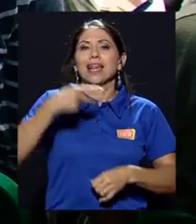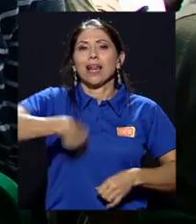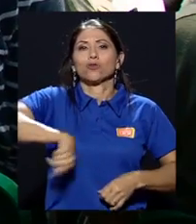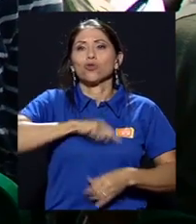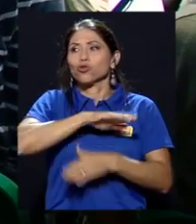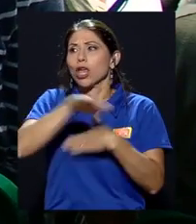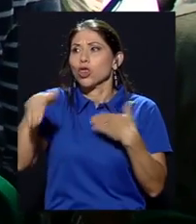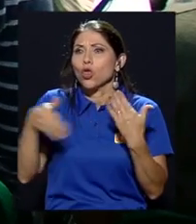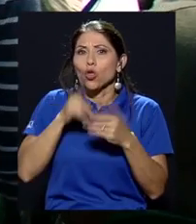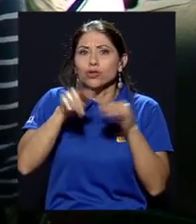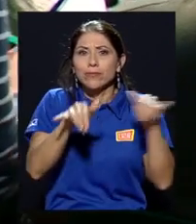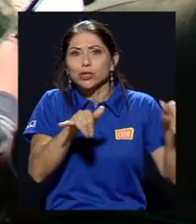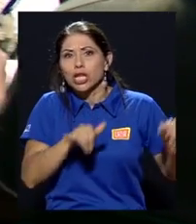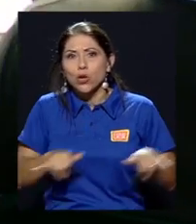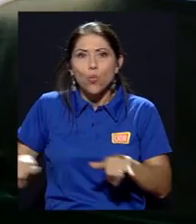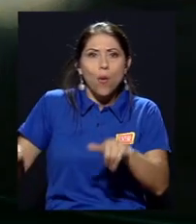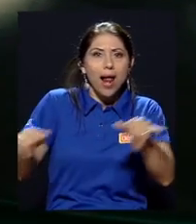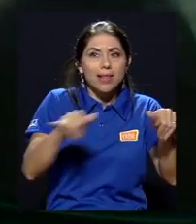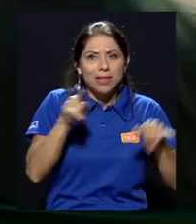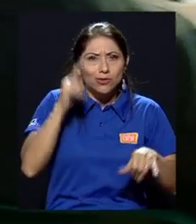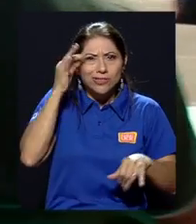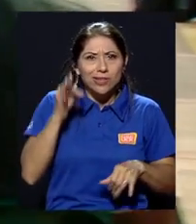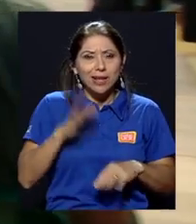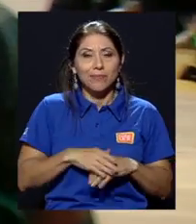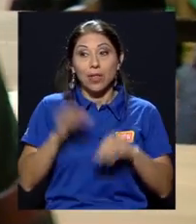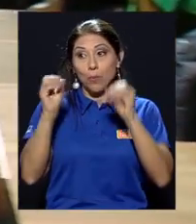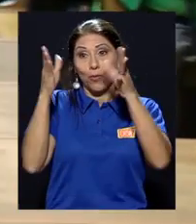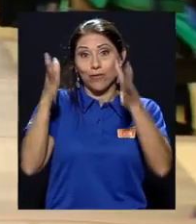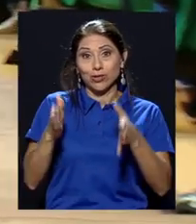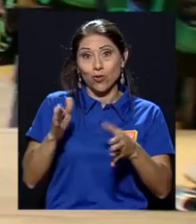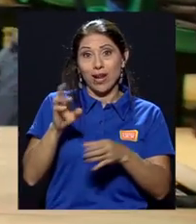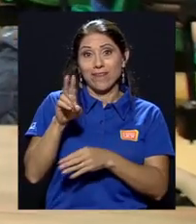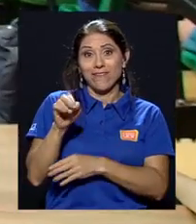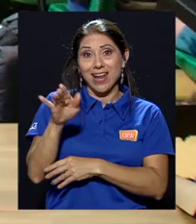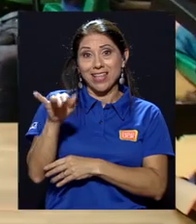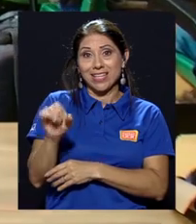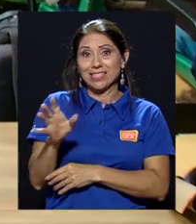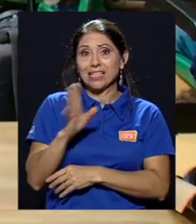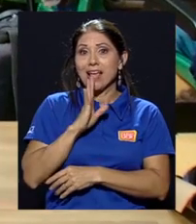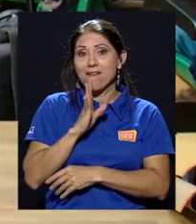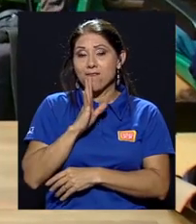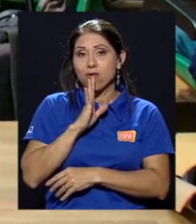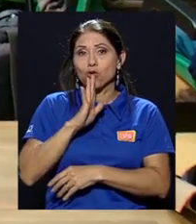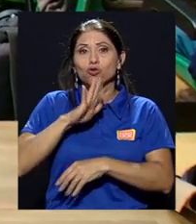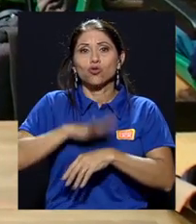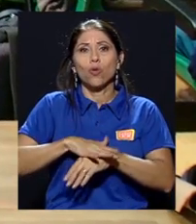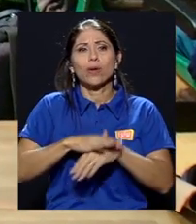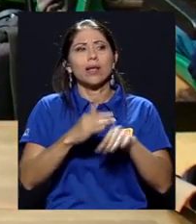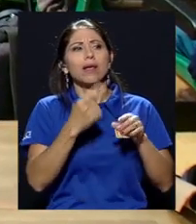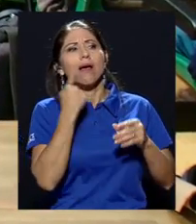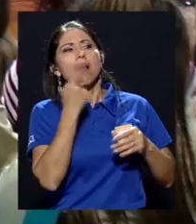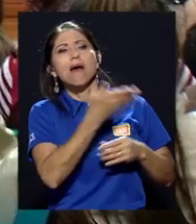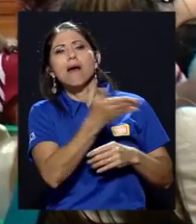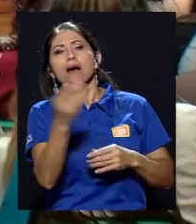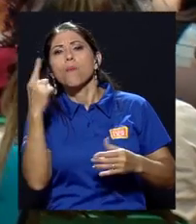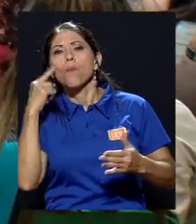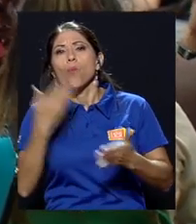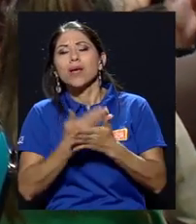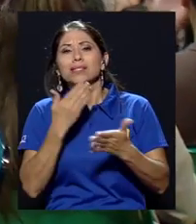todos igualiticos. La profesora Reyes destacó que las muestras de intolerancia y de